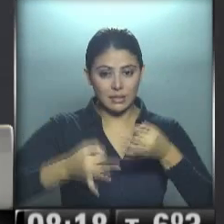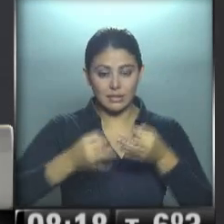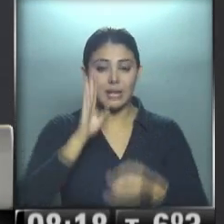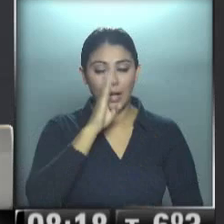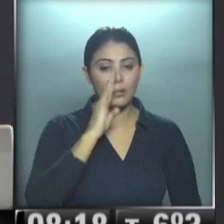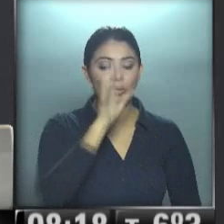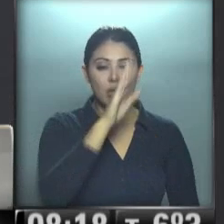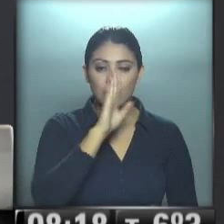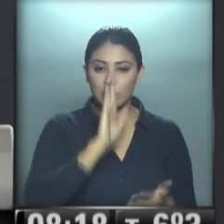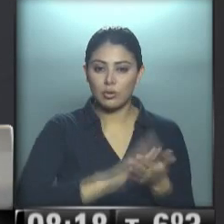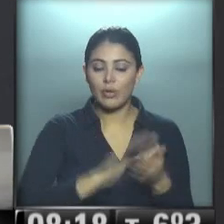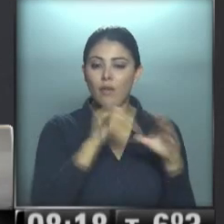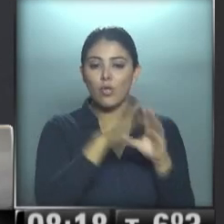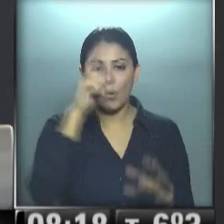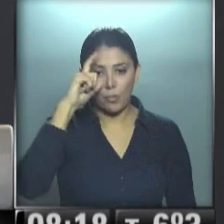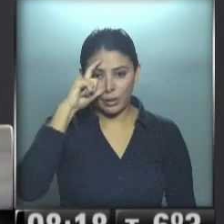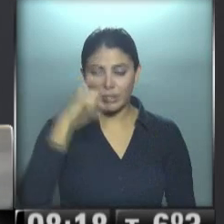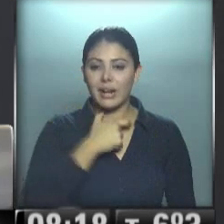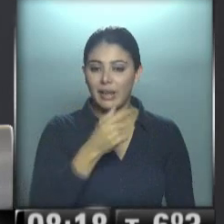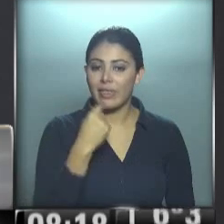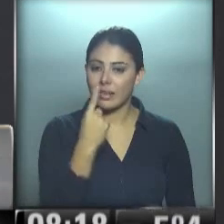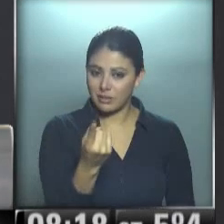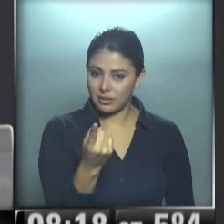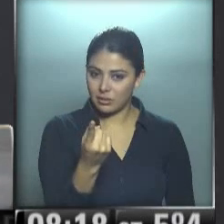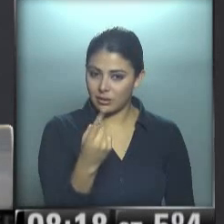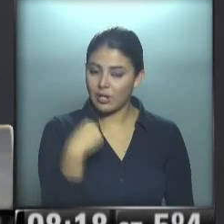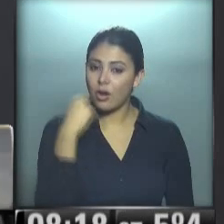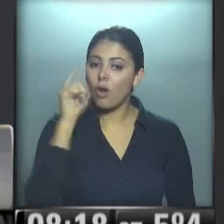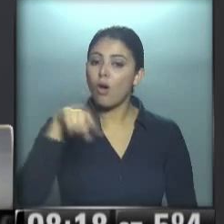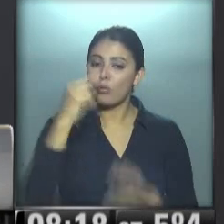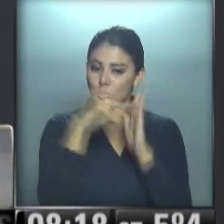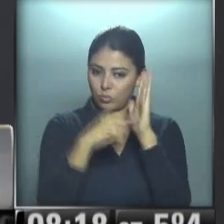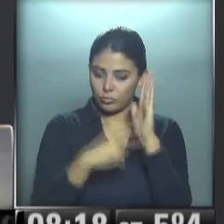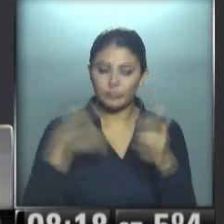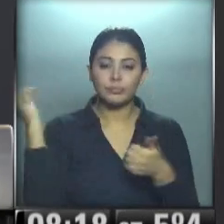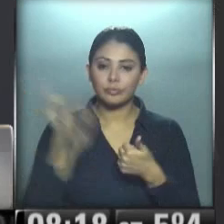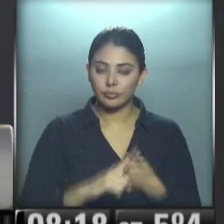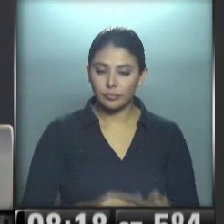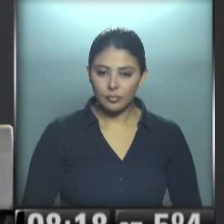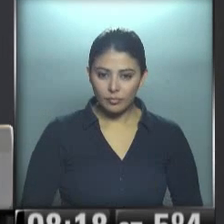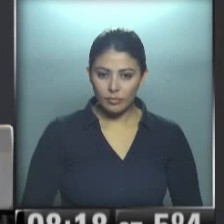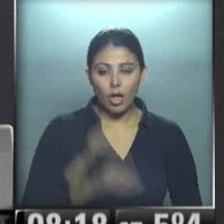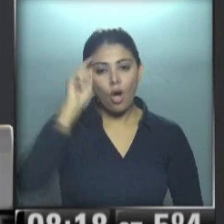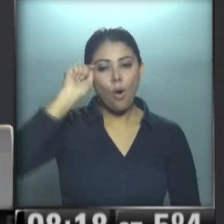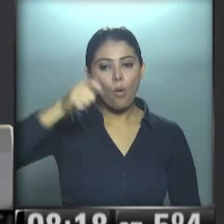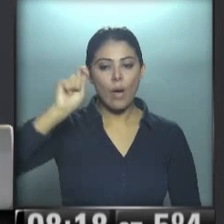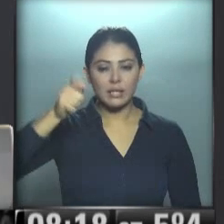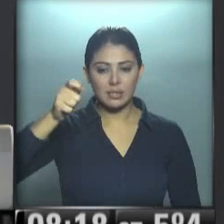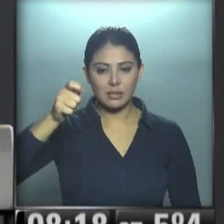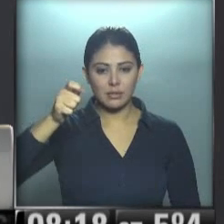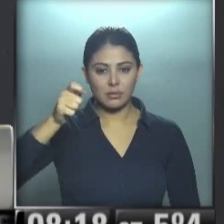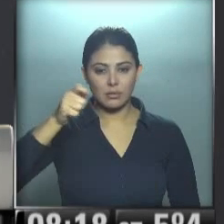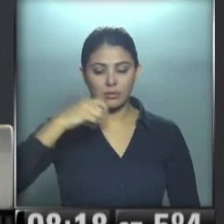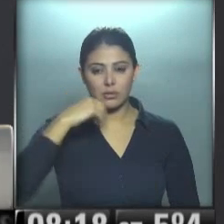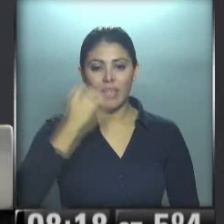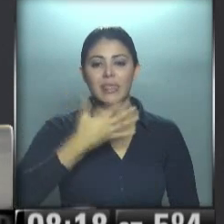eeuu respecto al tema de fondos buitres quiero remarcar por lo menos los siguientes aspectos el juez no